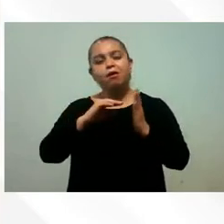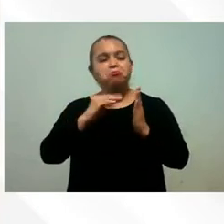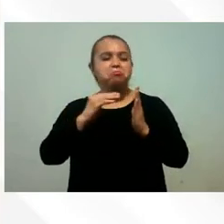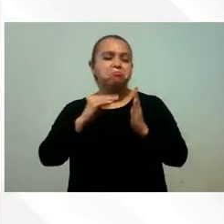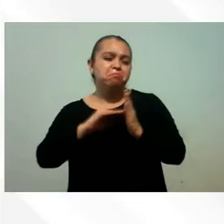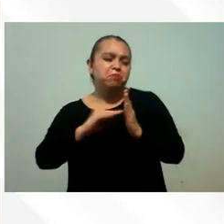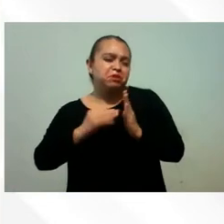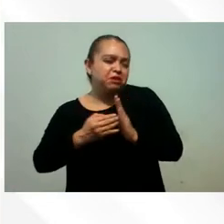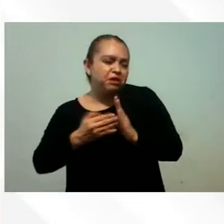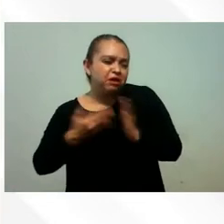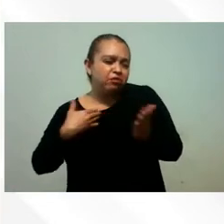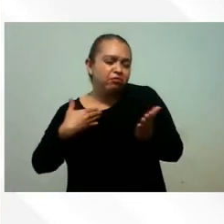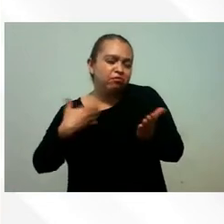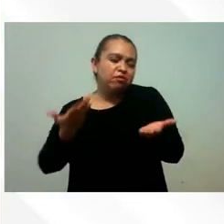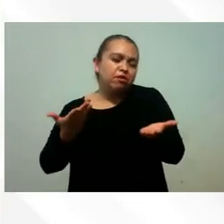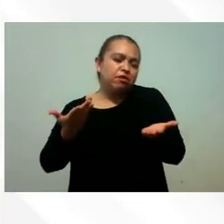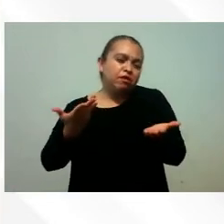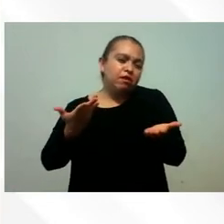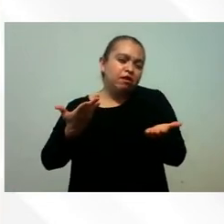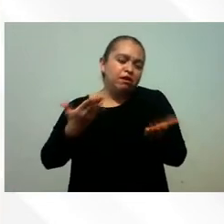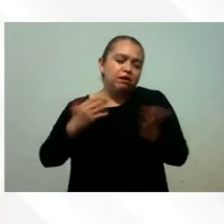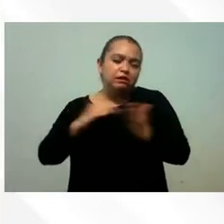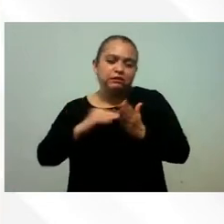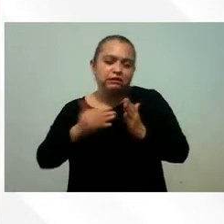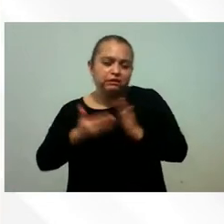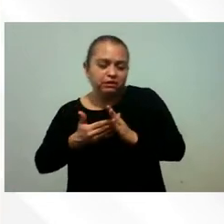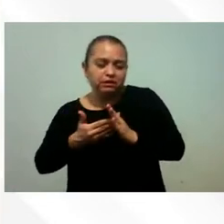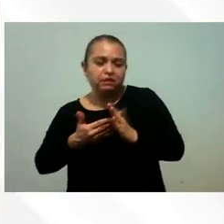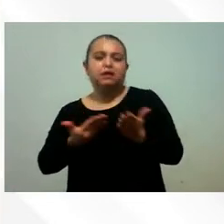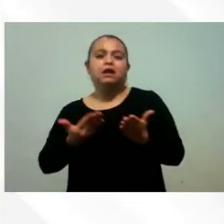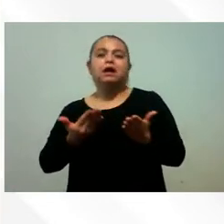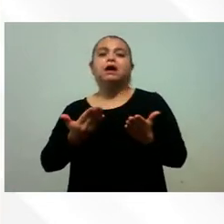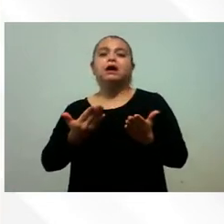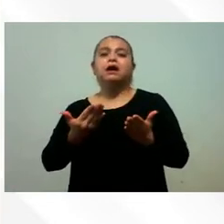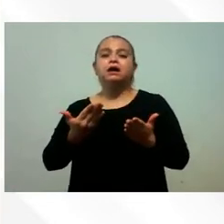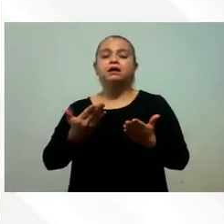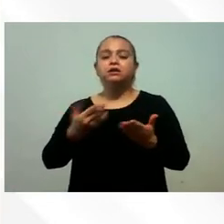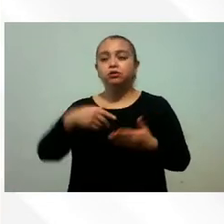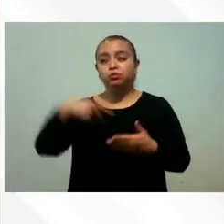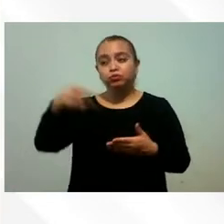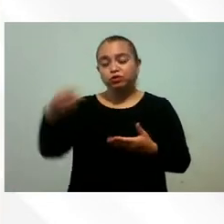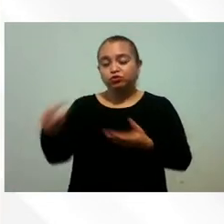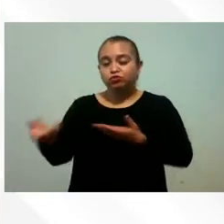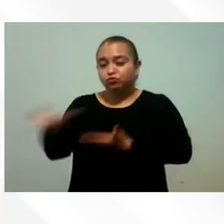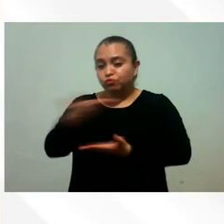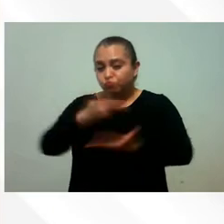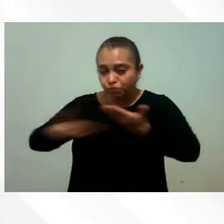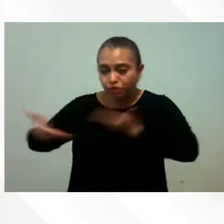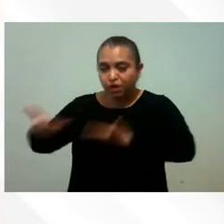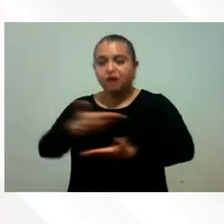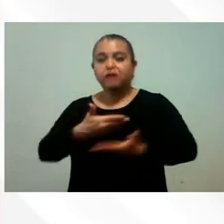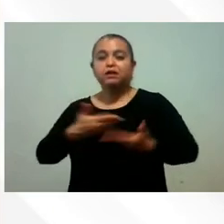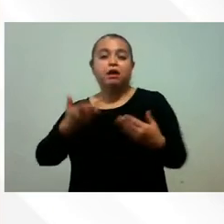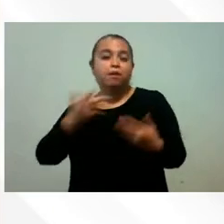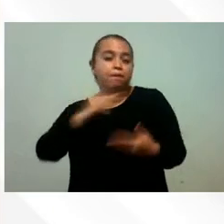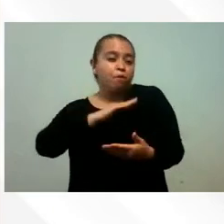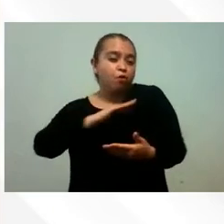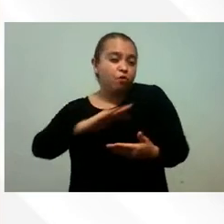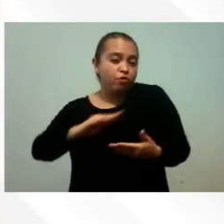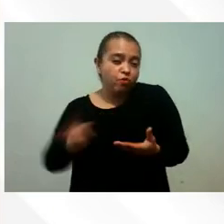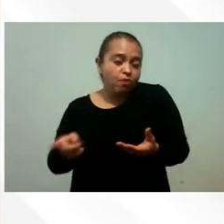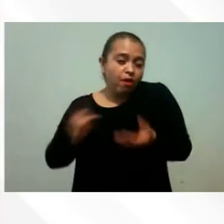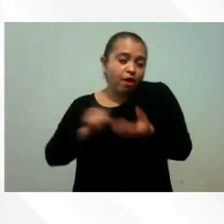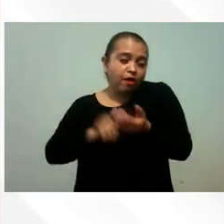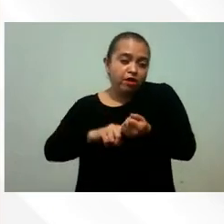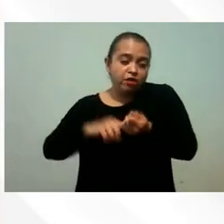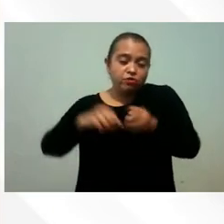compartan cuáles han sido esas estrategias, herramientas que les han resignificado, que han podido incorporar en sus